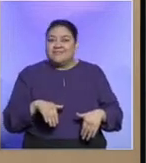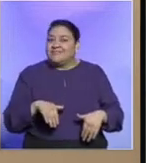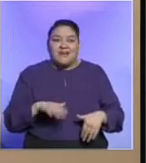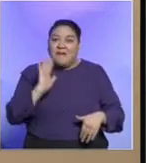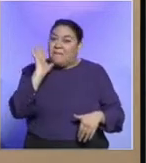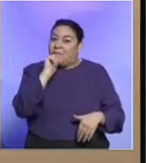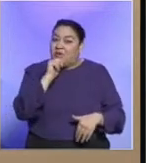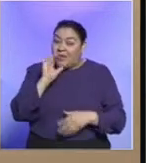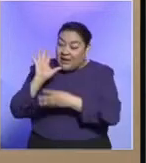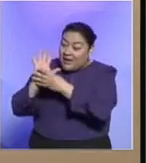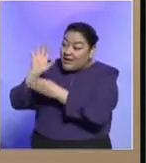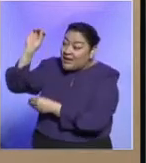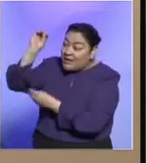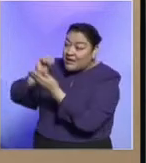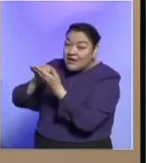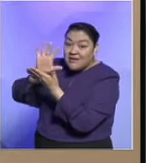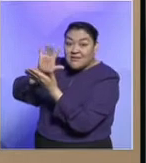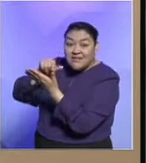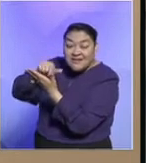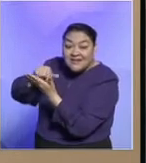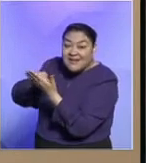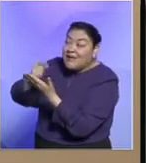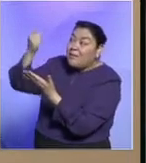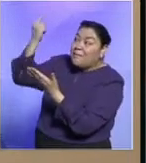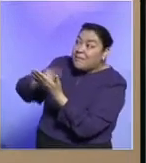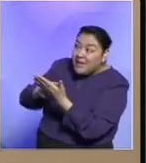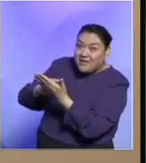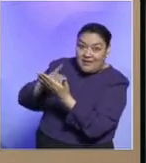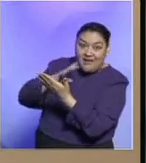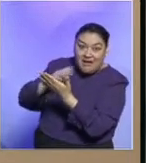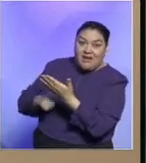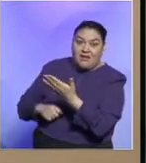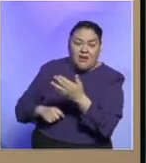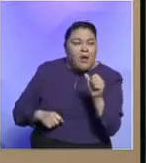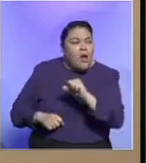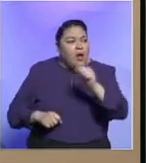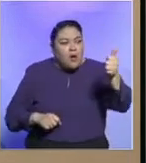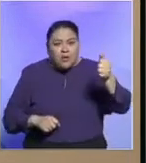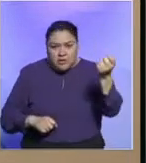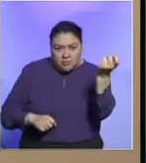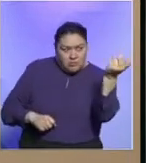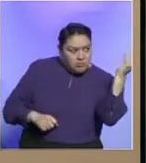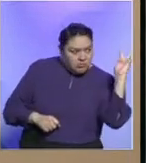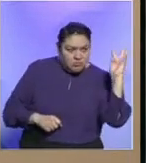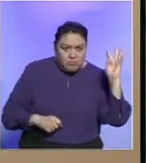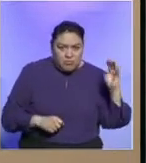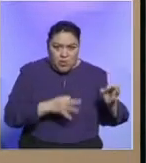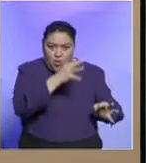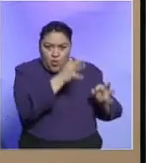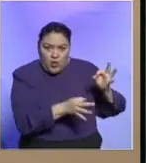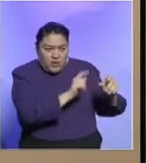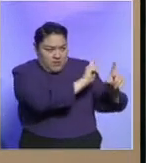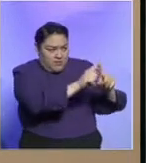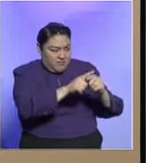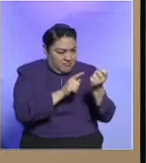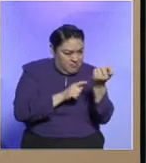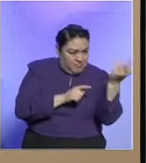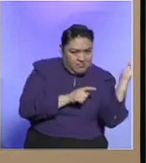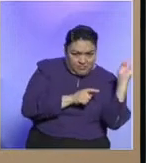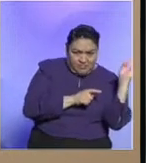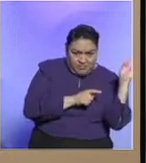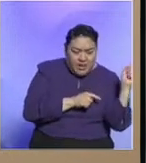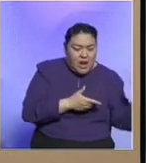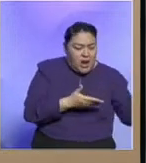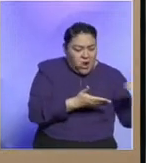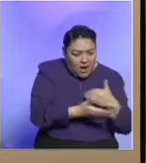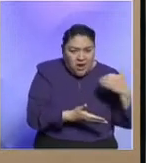Carta Magna, por lo que tampoco puede haber autoridad con competencia o facultad suficientes